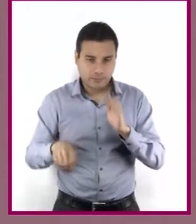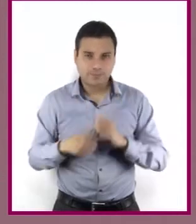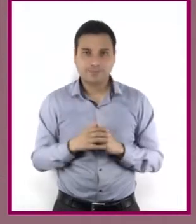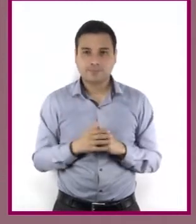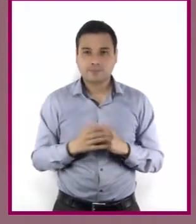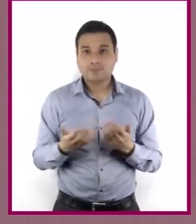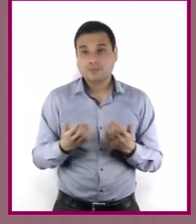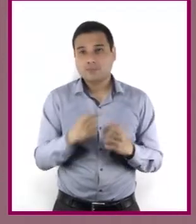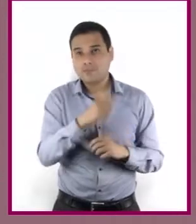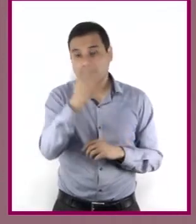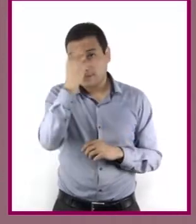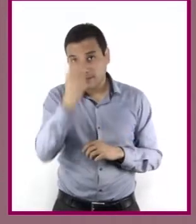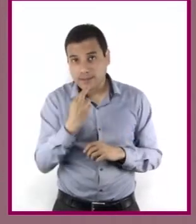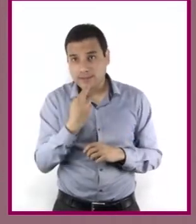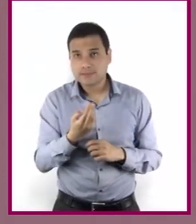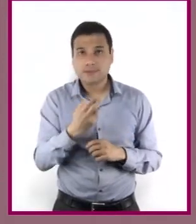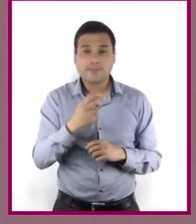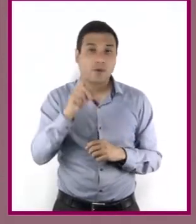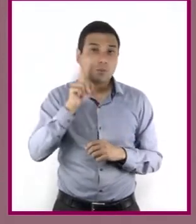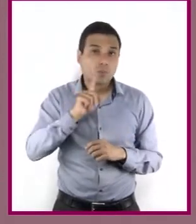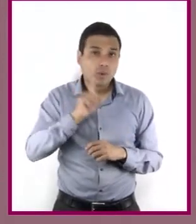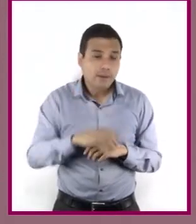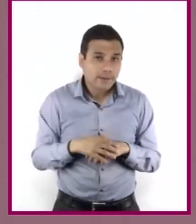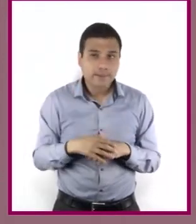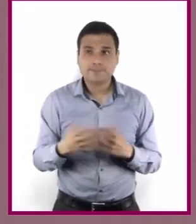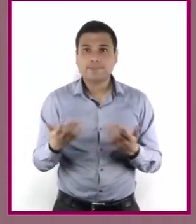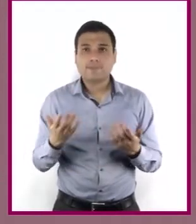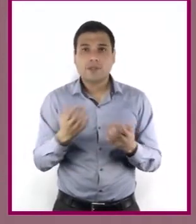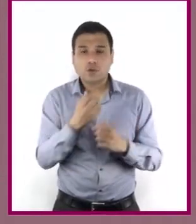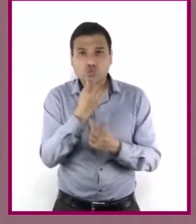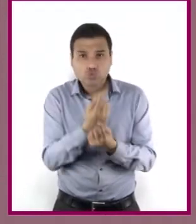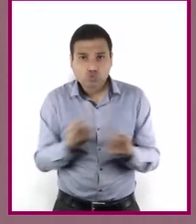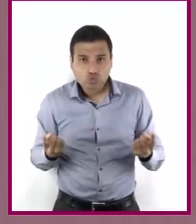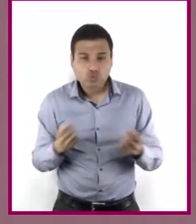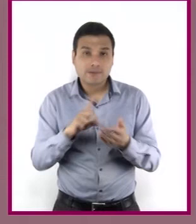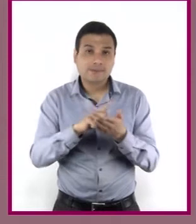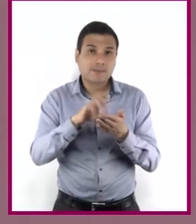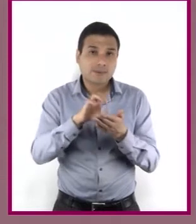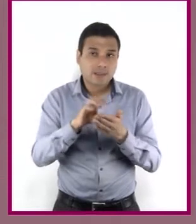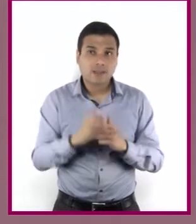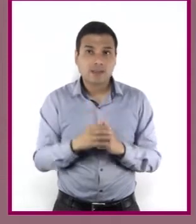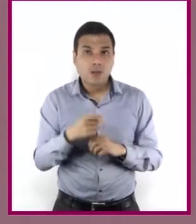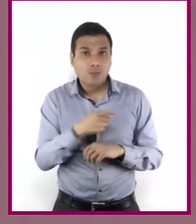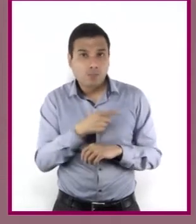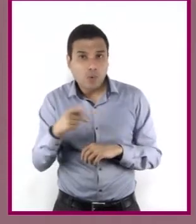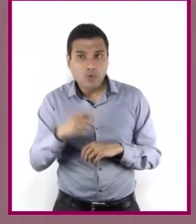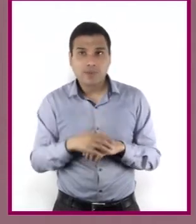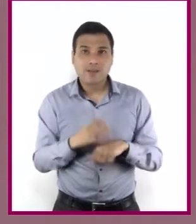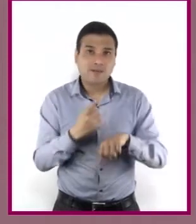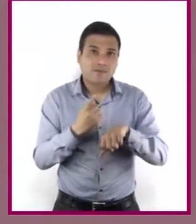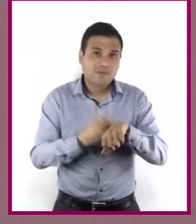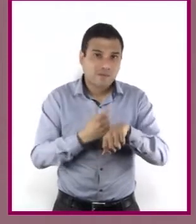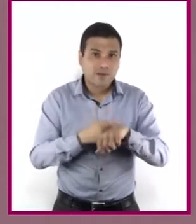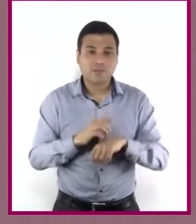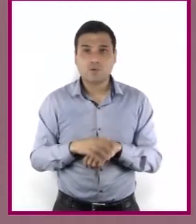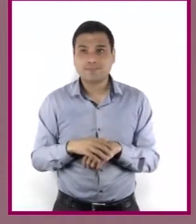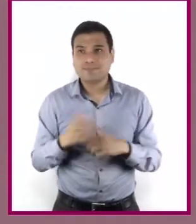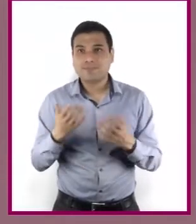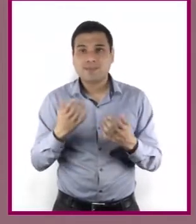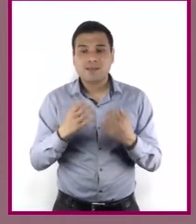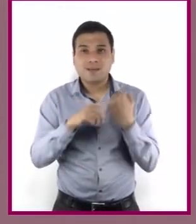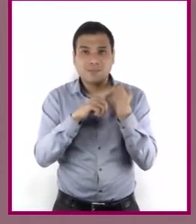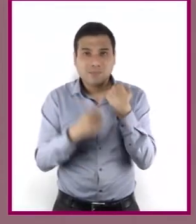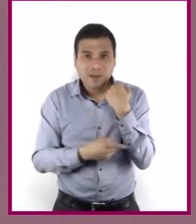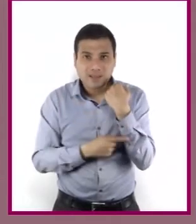son el origen étnico, el sexo, la edad, la discapacidad, la condición económica o de salud, el embarazo, la lengua, la